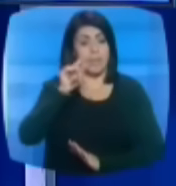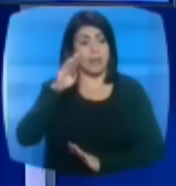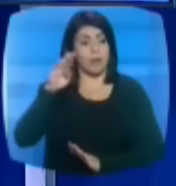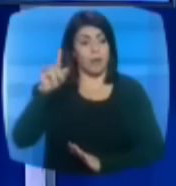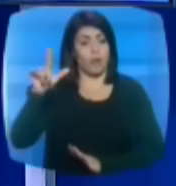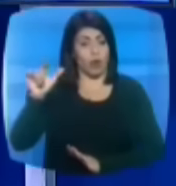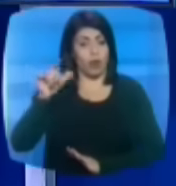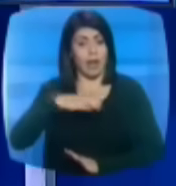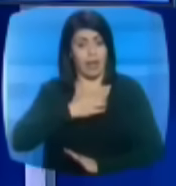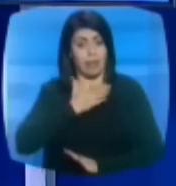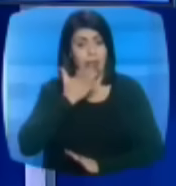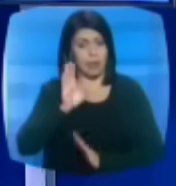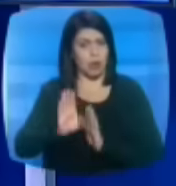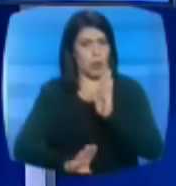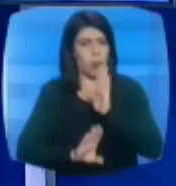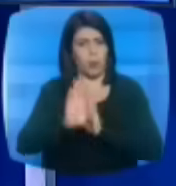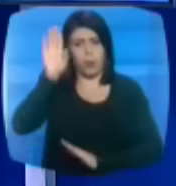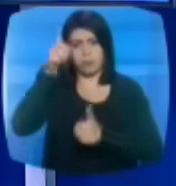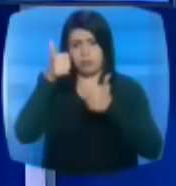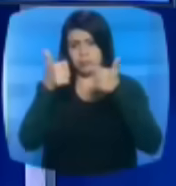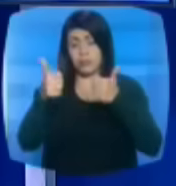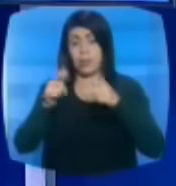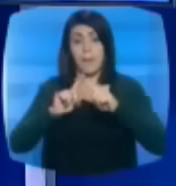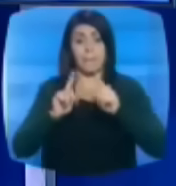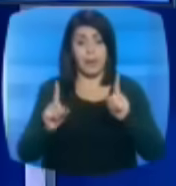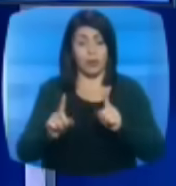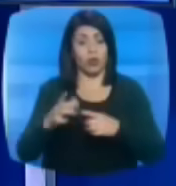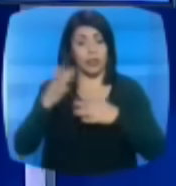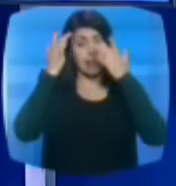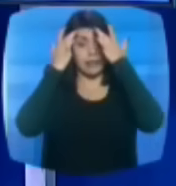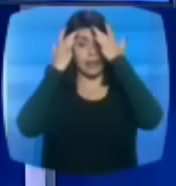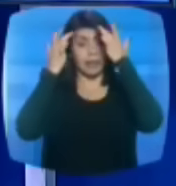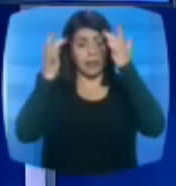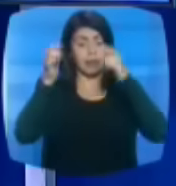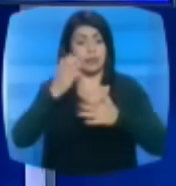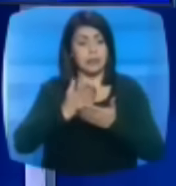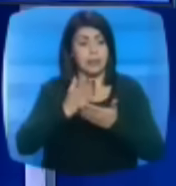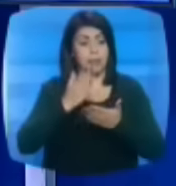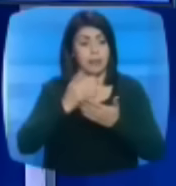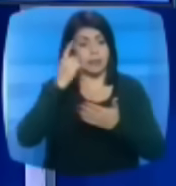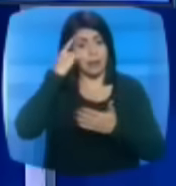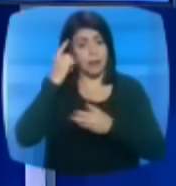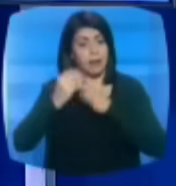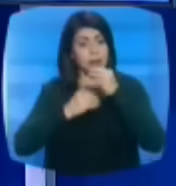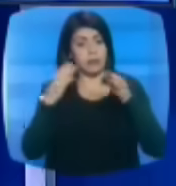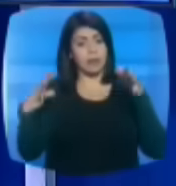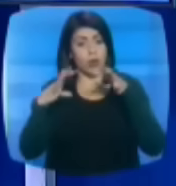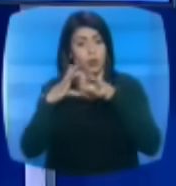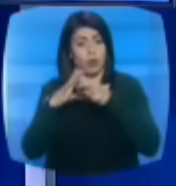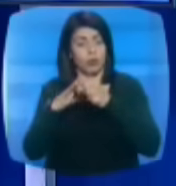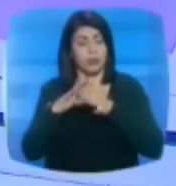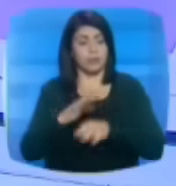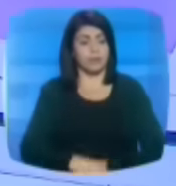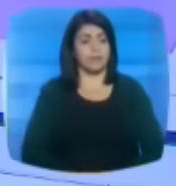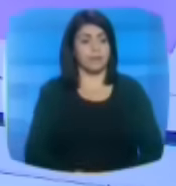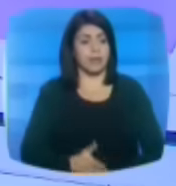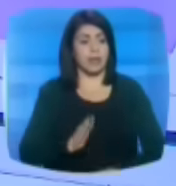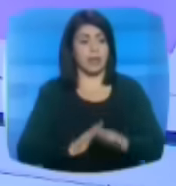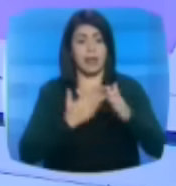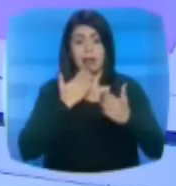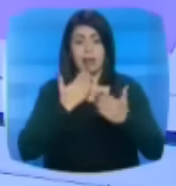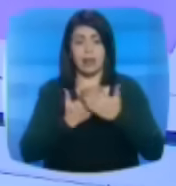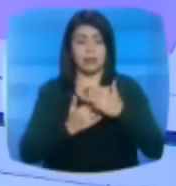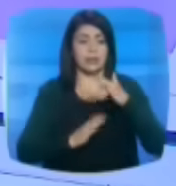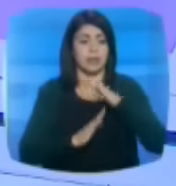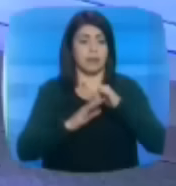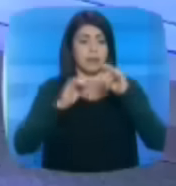posiciones precisamente de los rankings, pero es muy inteligente, como bien lo dices, y siempre sabe con quién hacer esas alianzas de colaboraciones. Claro que sí. Bueno, gracias Maite